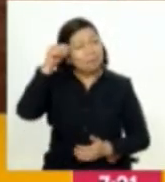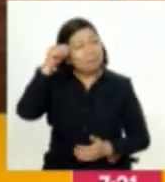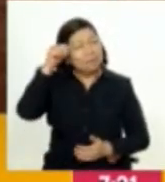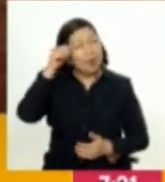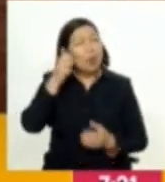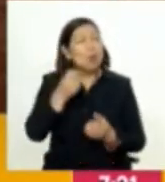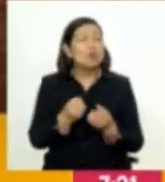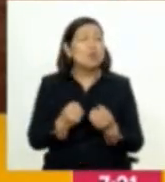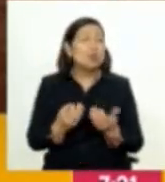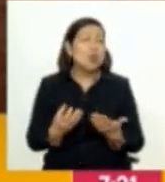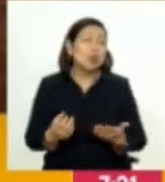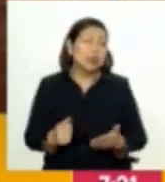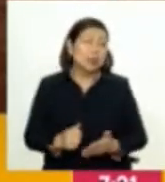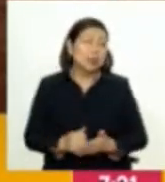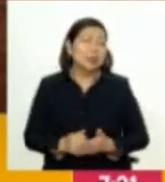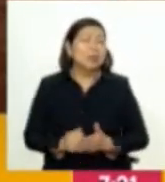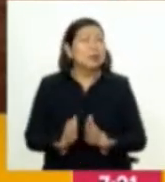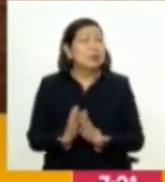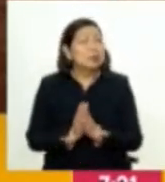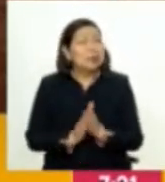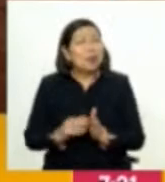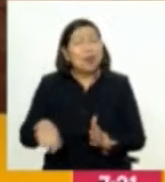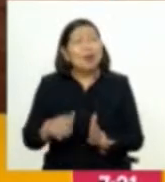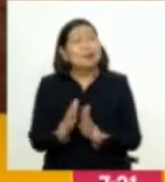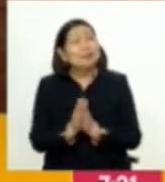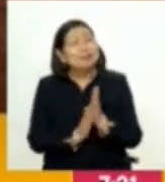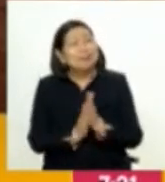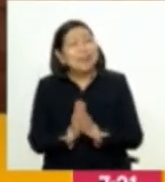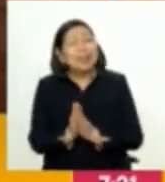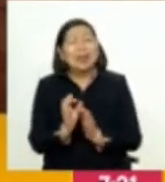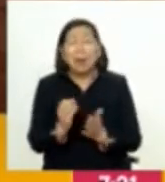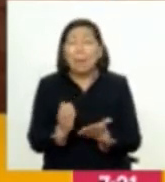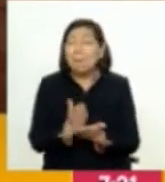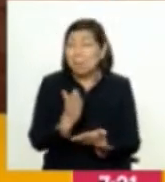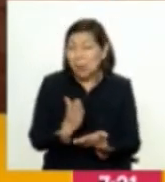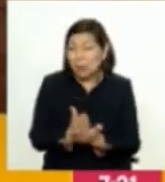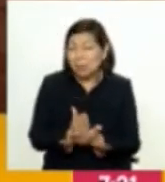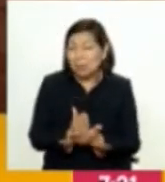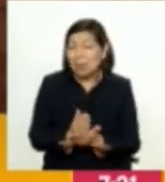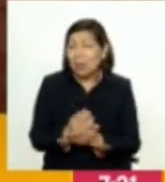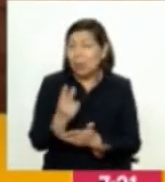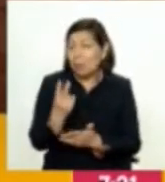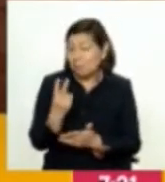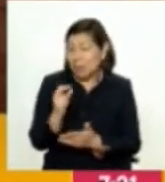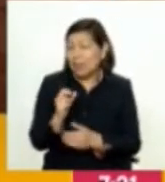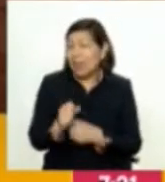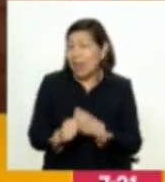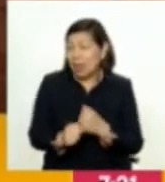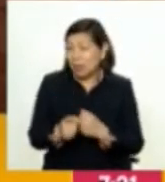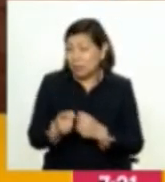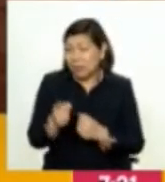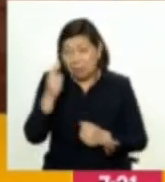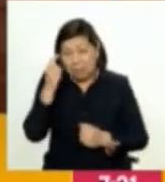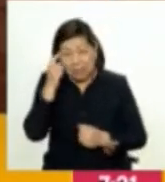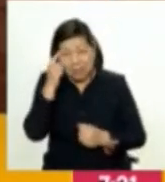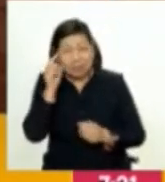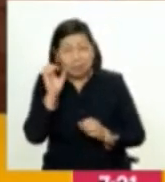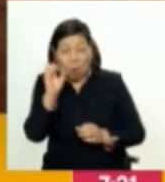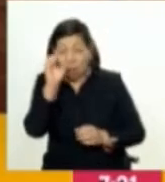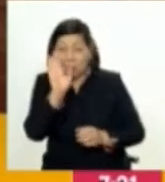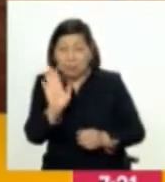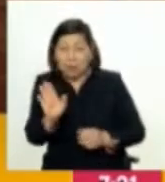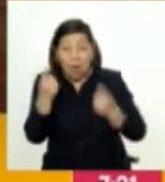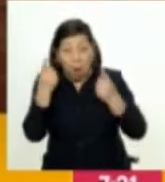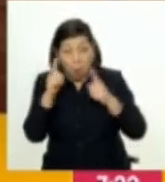había mucho optimismo, ¿no? Un momento complicado. Han pasado 2 décadas. ¿Usted considera que